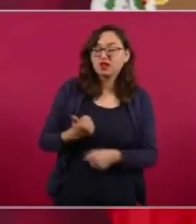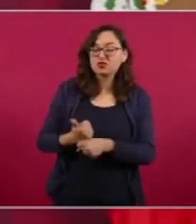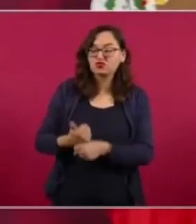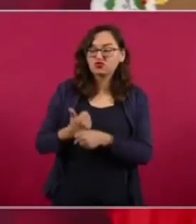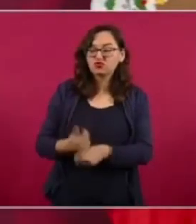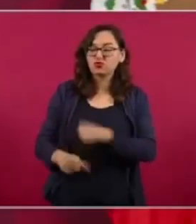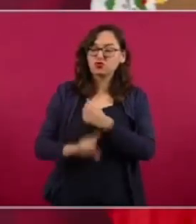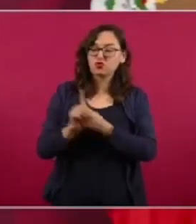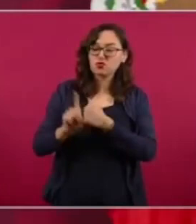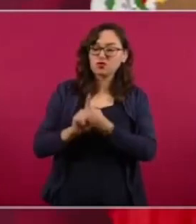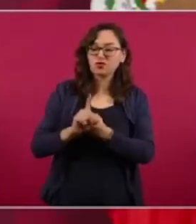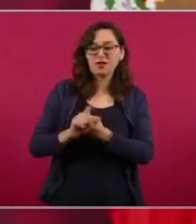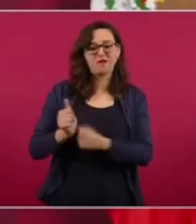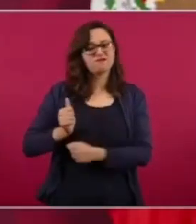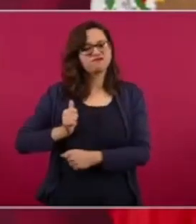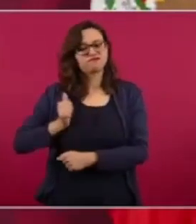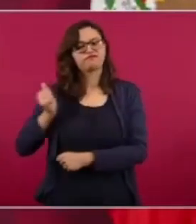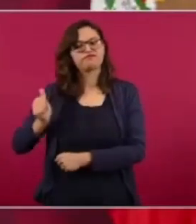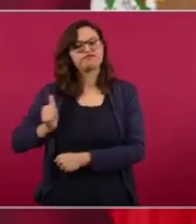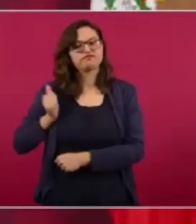de injusticias